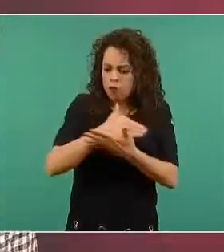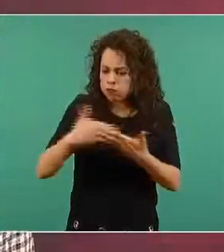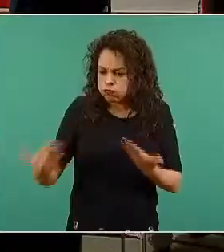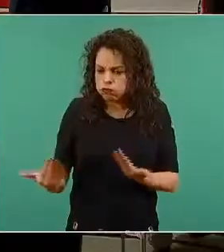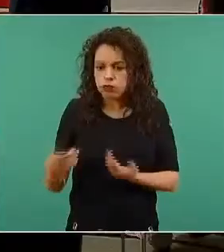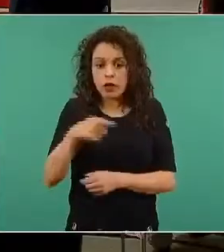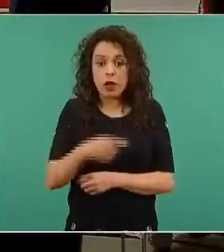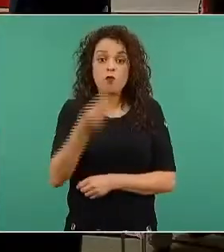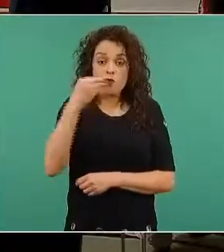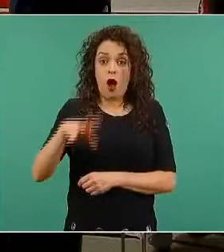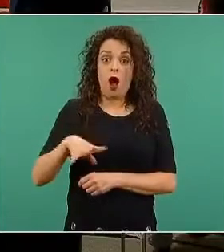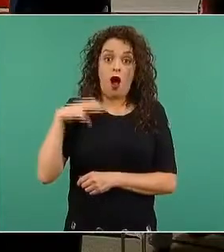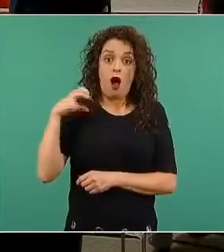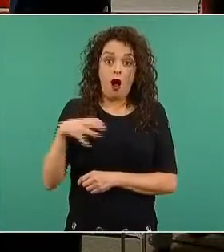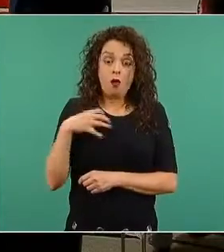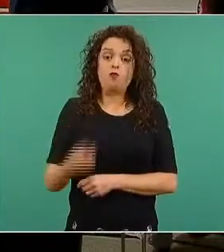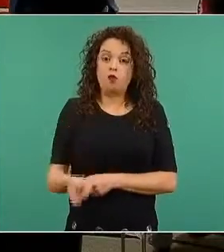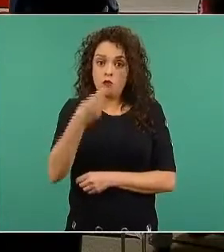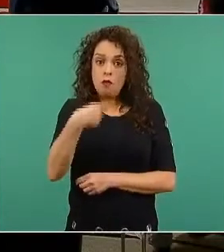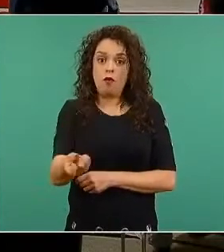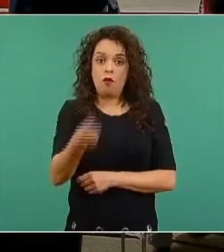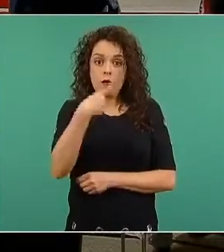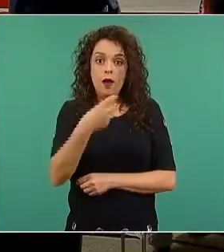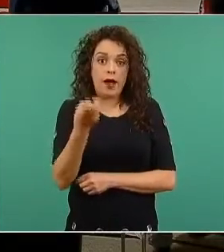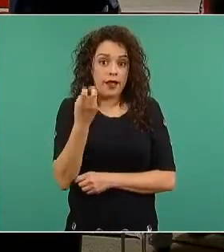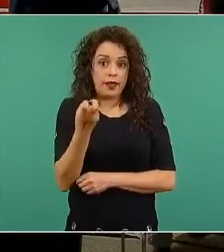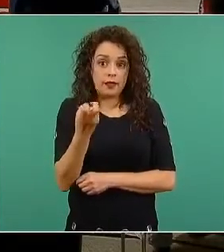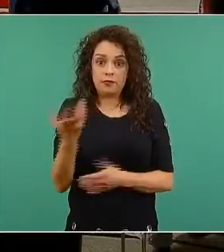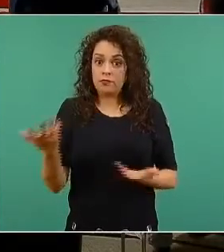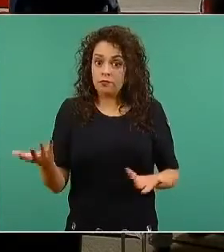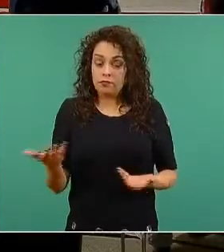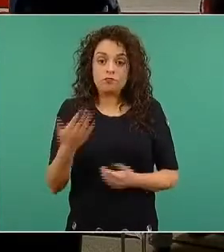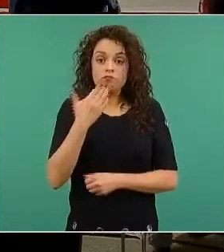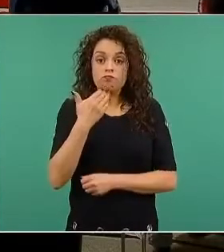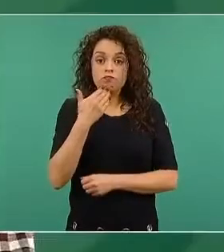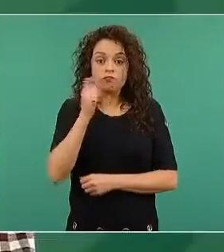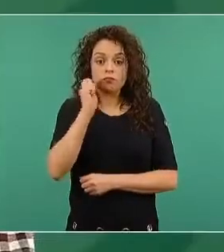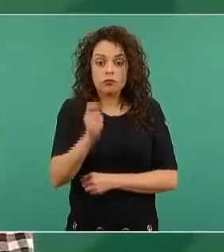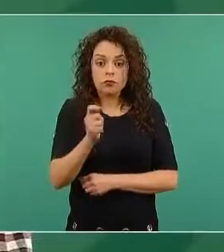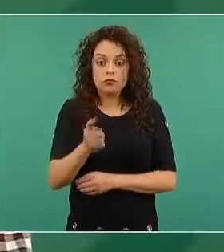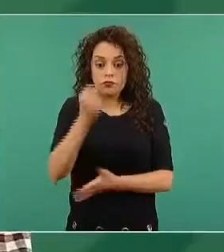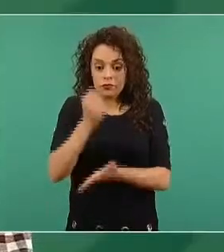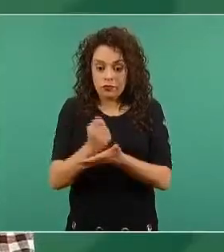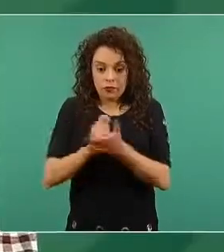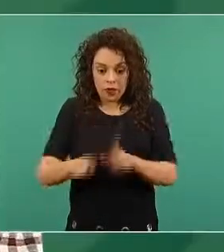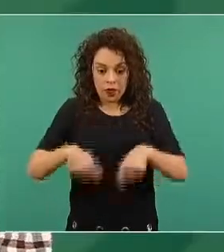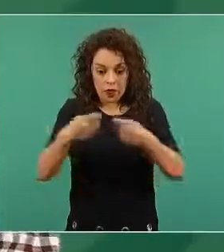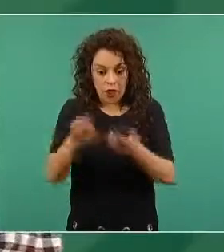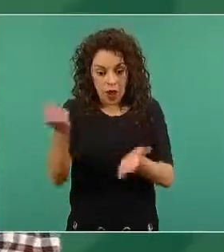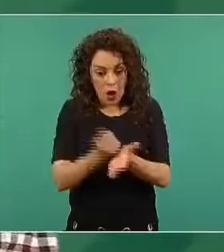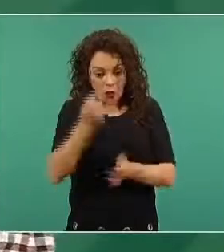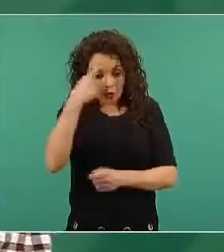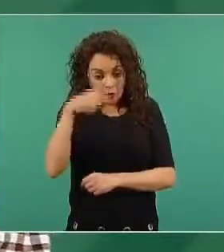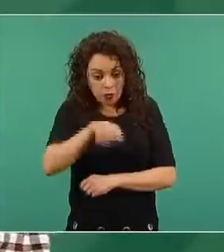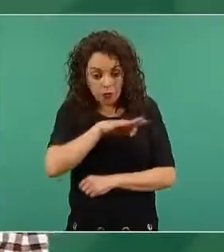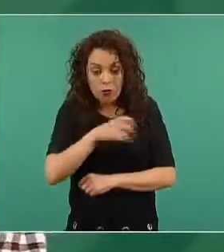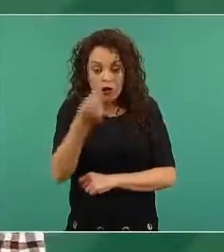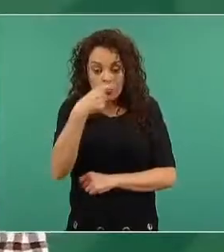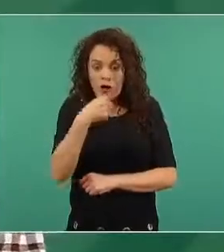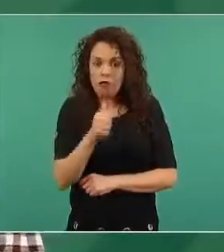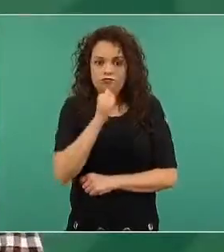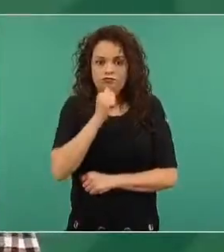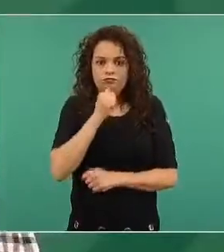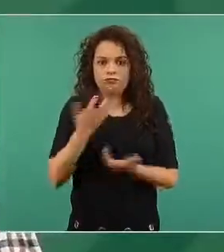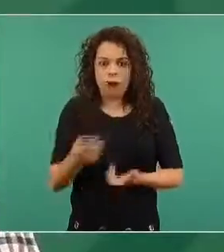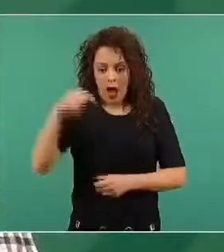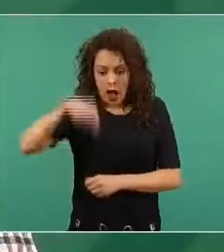abusa de estos medicamentos, se utilizan fuera de una indicación terapéutica autorizada, y aquí en esta misma conferencia hemos